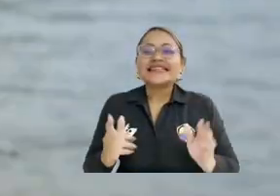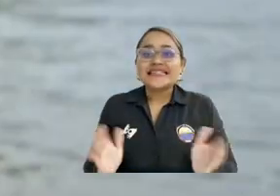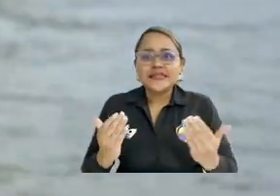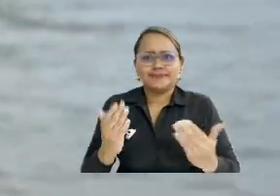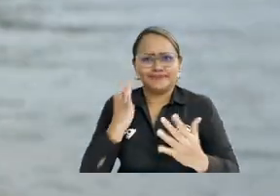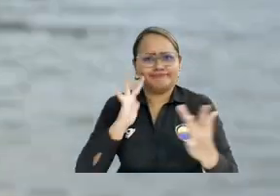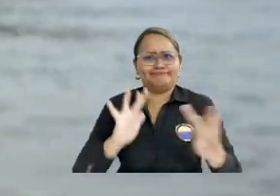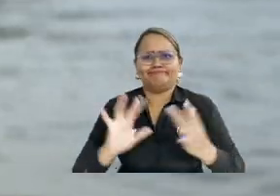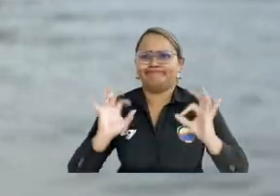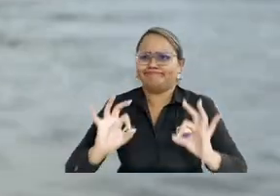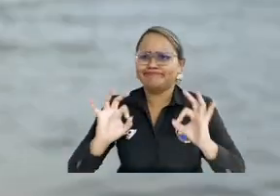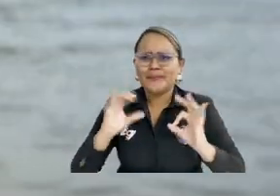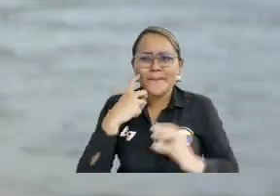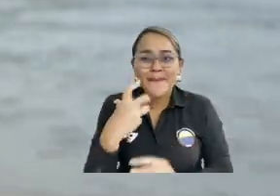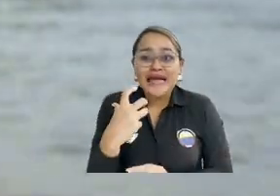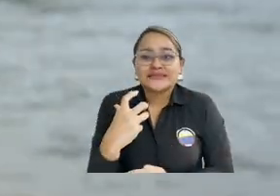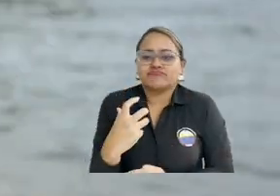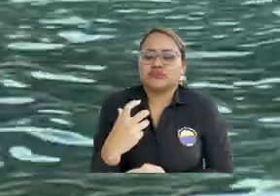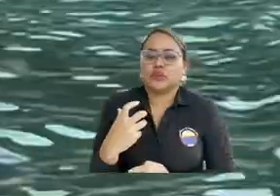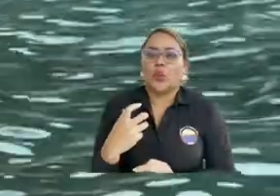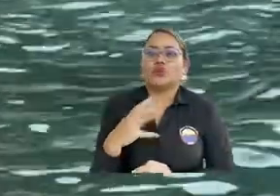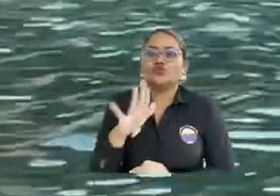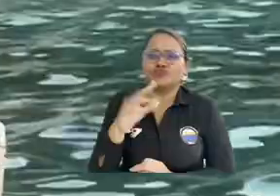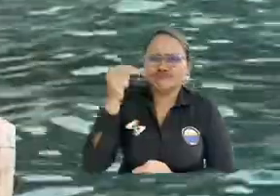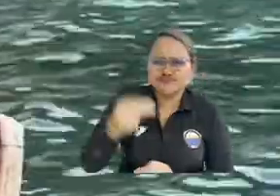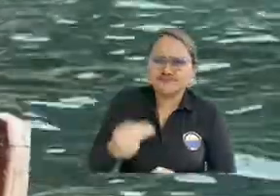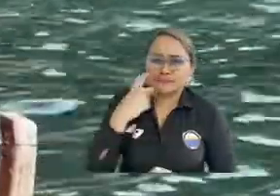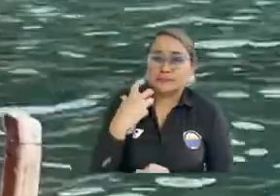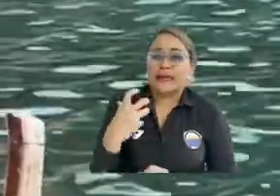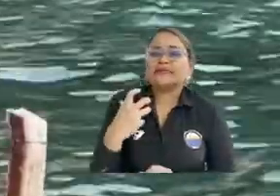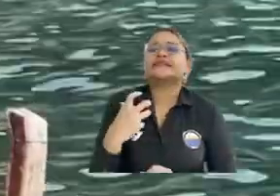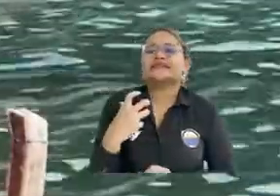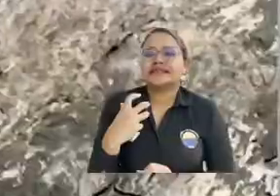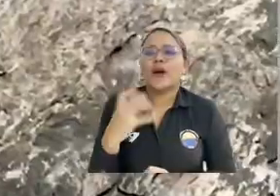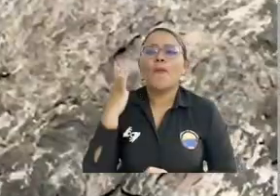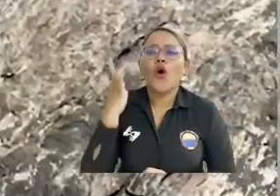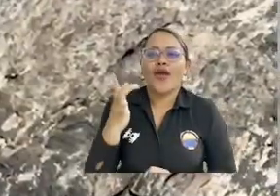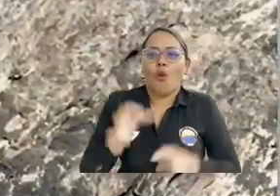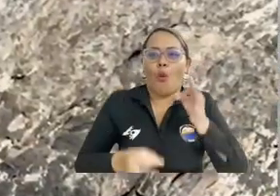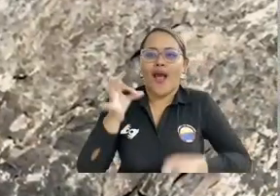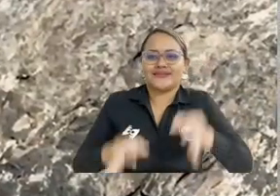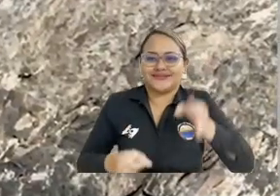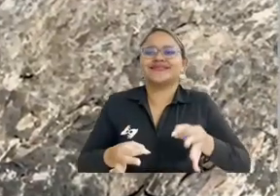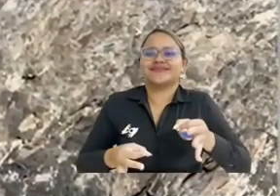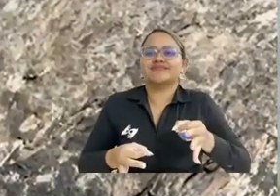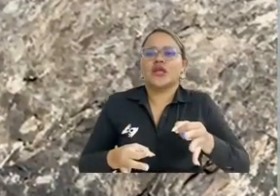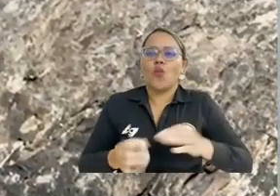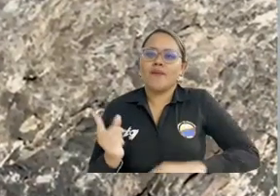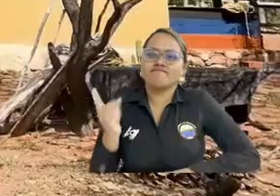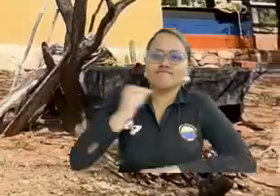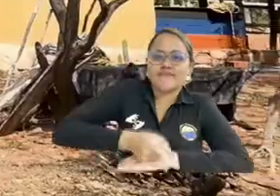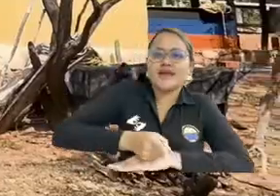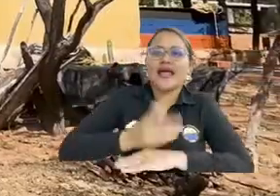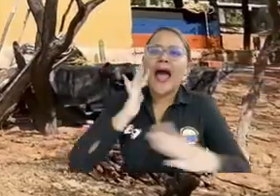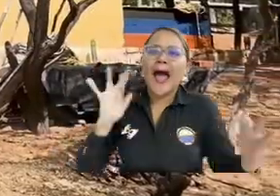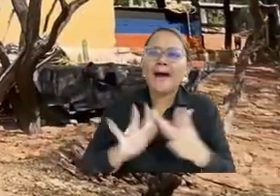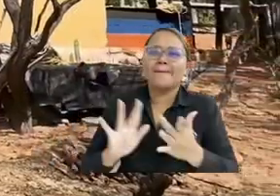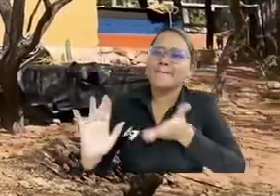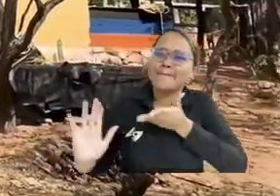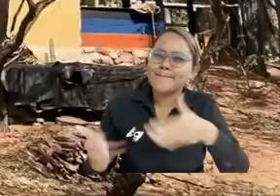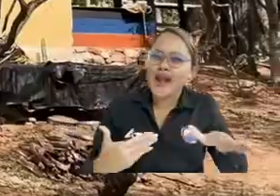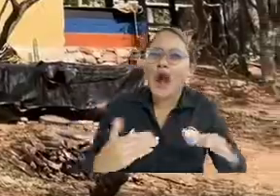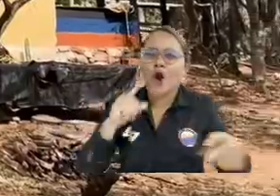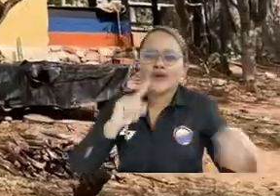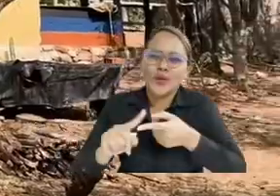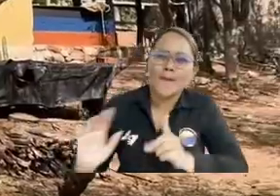Es un paso trascendental, es un hecho histórico en el cual pues, el juez, impartiendo justicia,